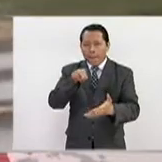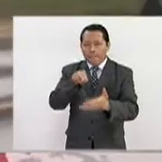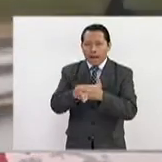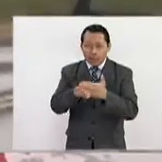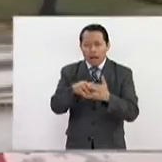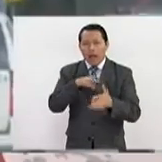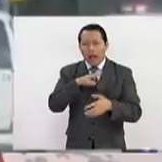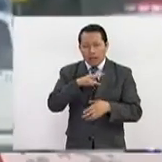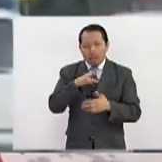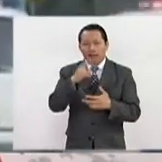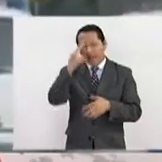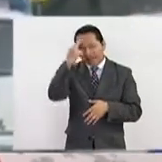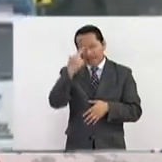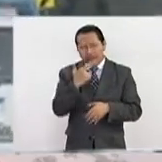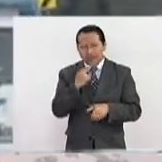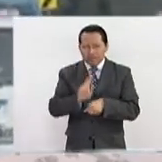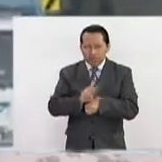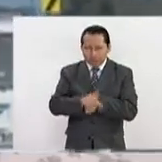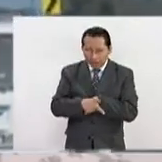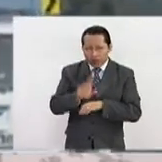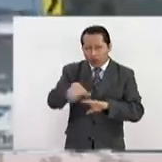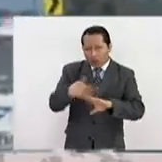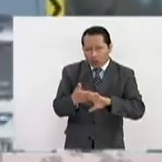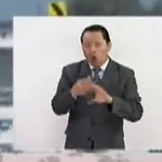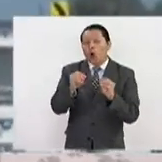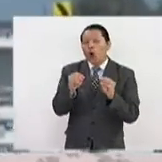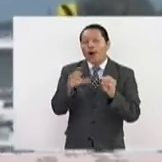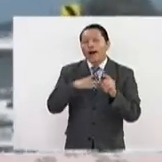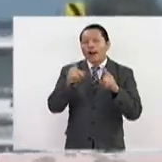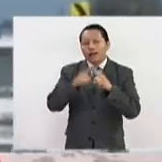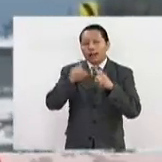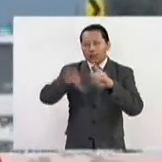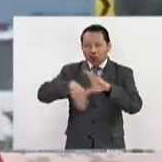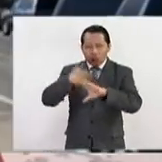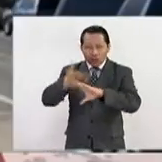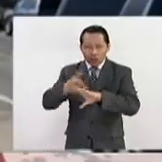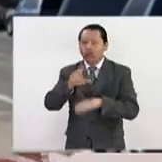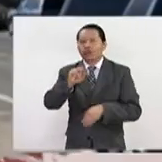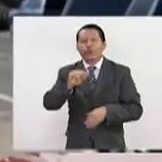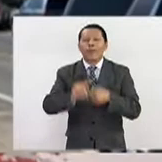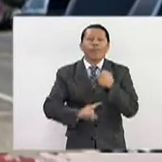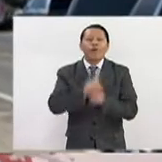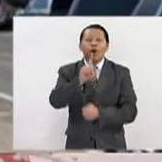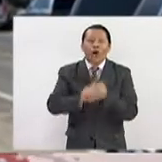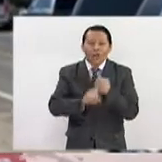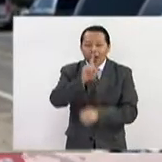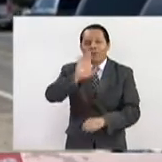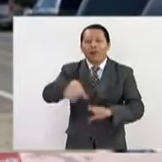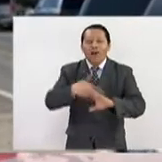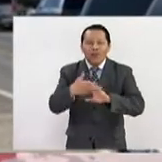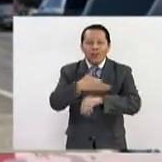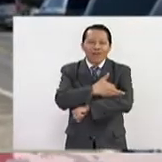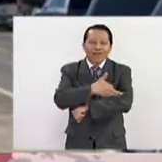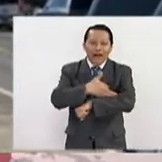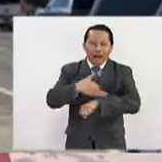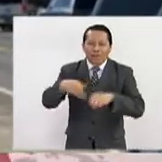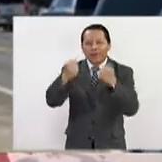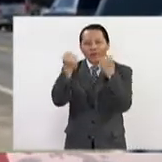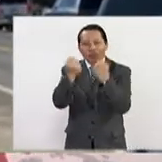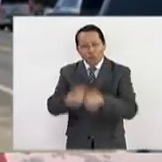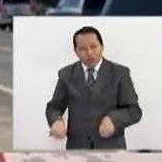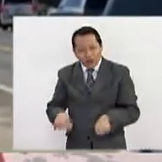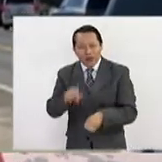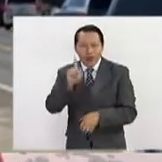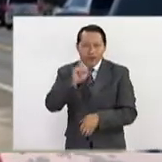racial y tampoco estuvo relacionado a creencias religiosas, sino por problemas con sus familiares políticos. Por otra